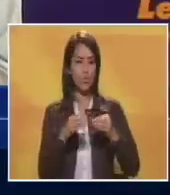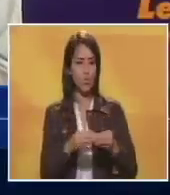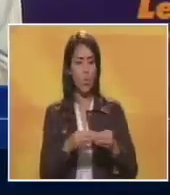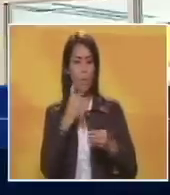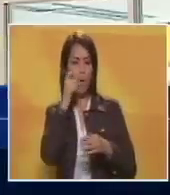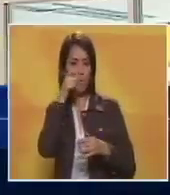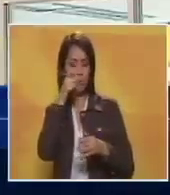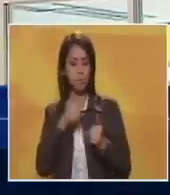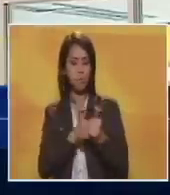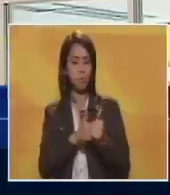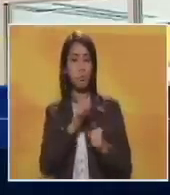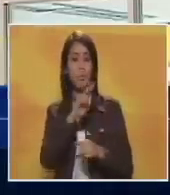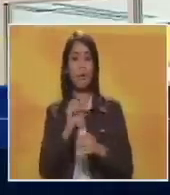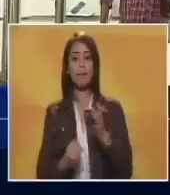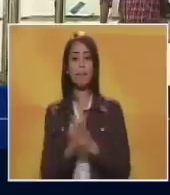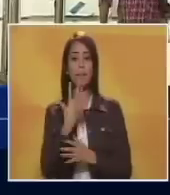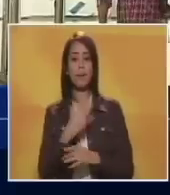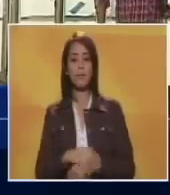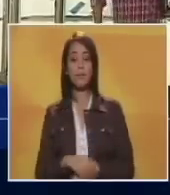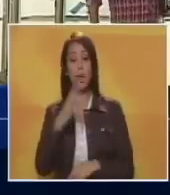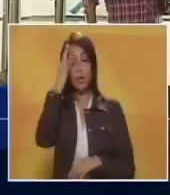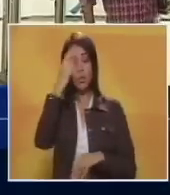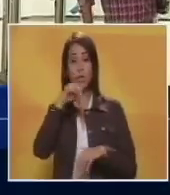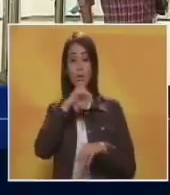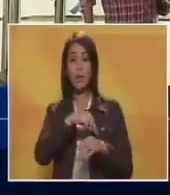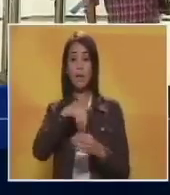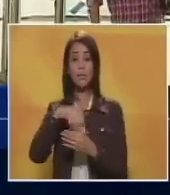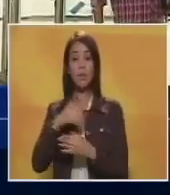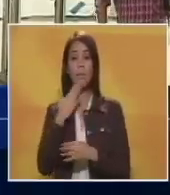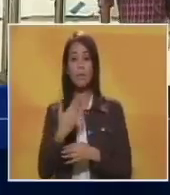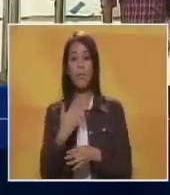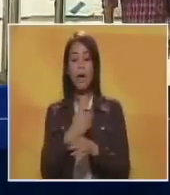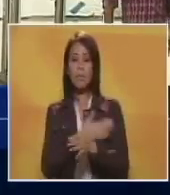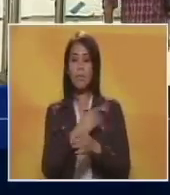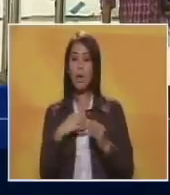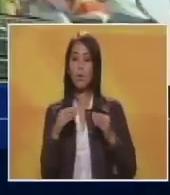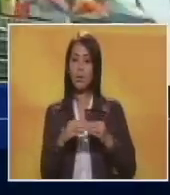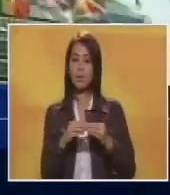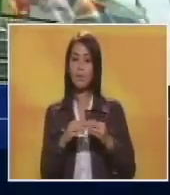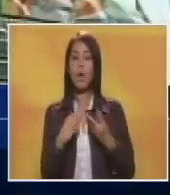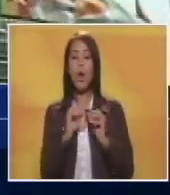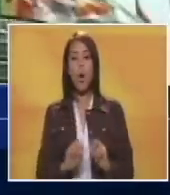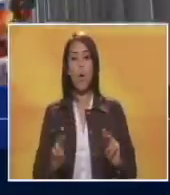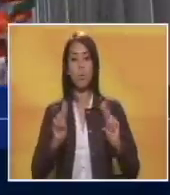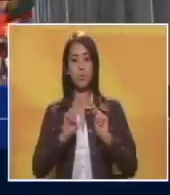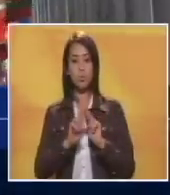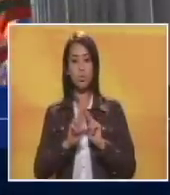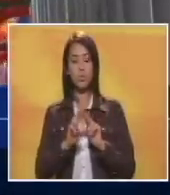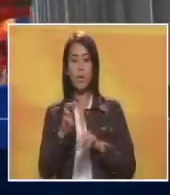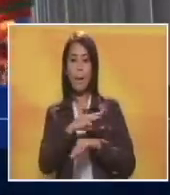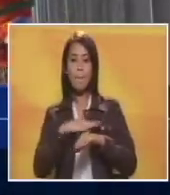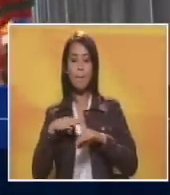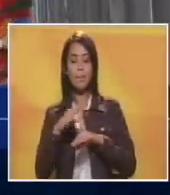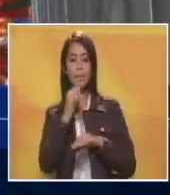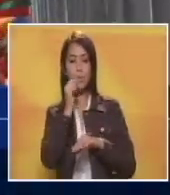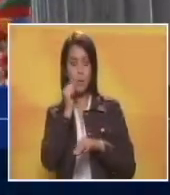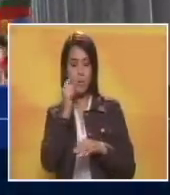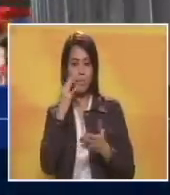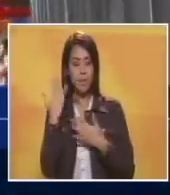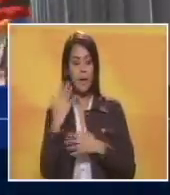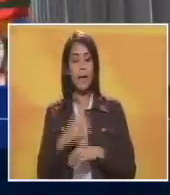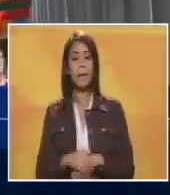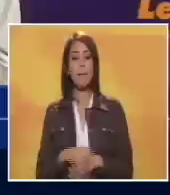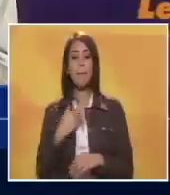para el 20 de mayo, pese a que el Consejo Nacional Electoral invitó con antelación a organismos como las Naciones Unidas. El ministro reiteró que la